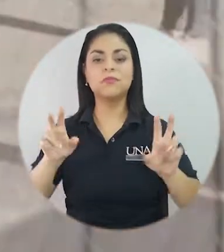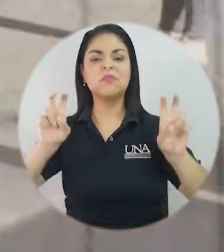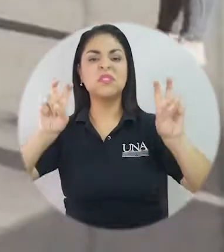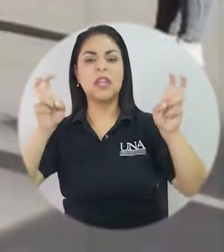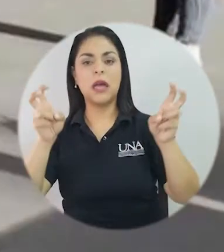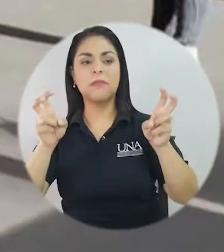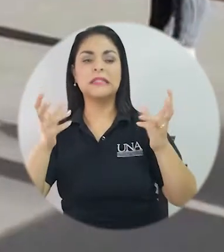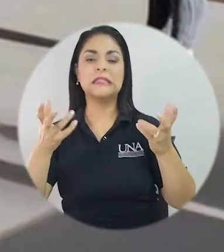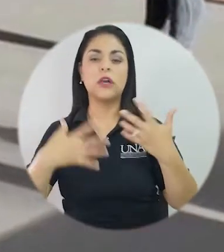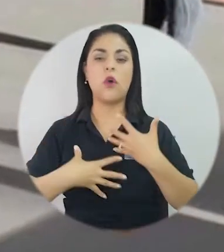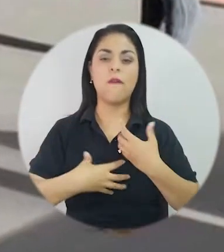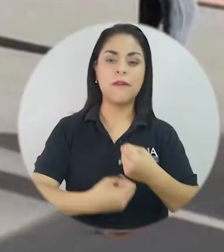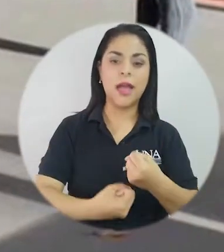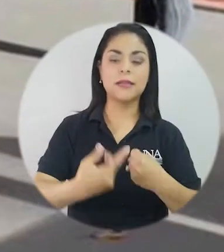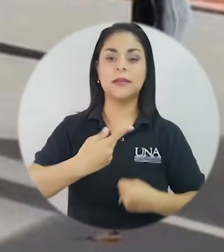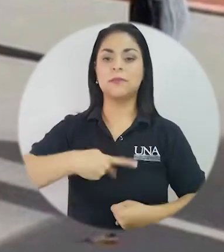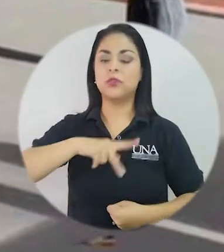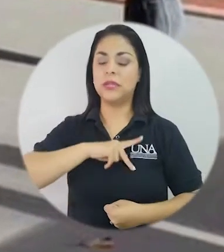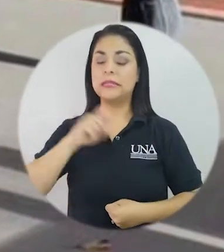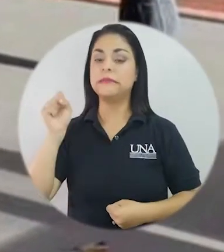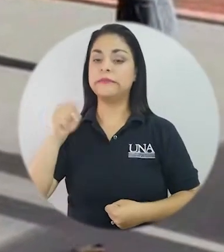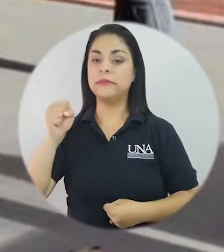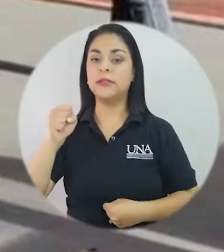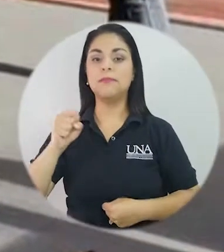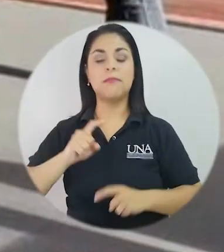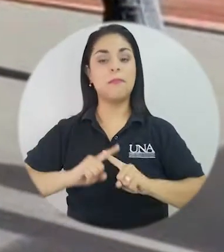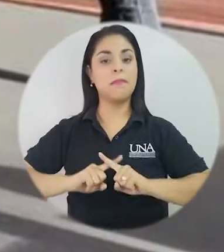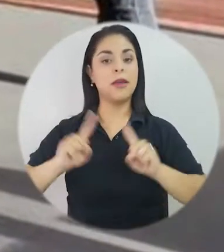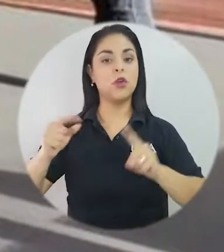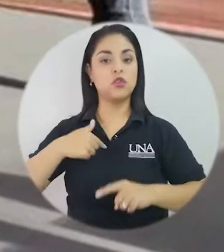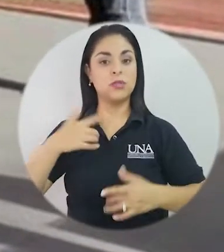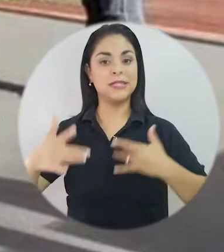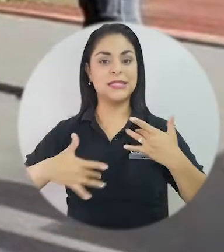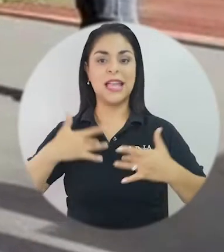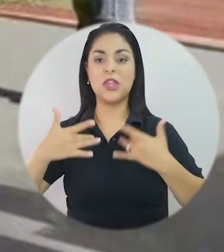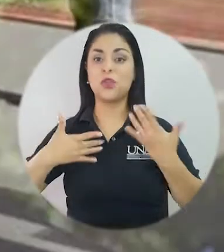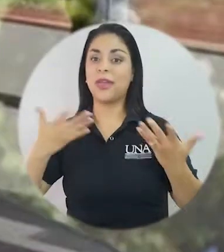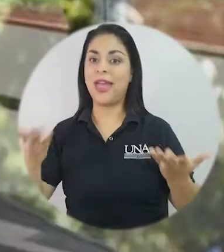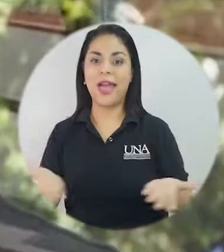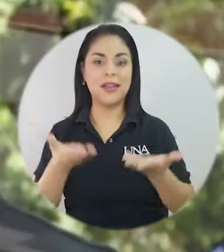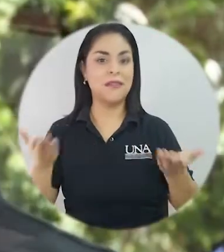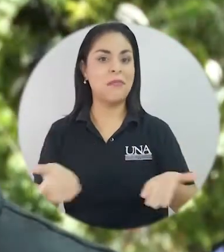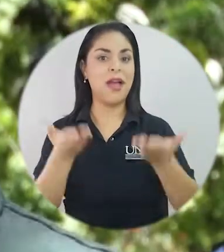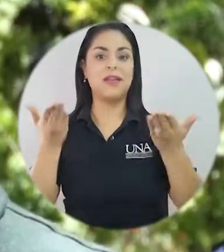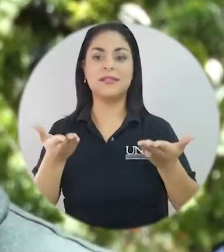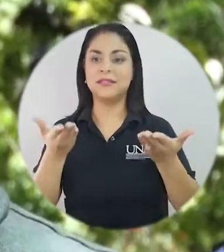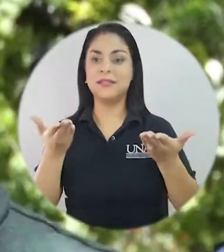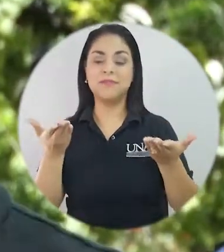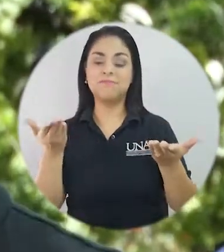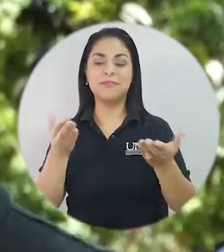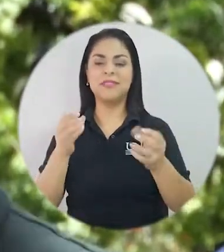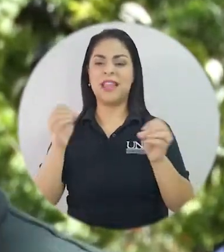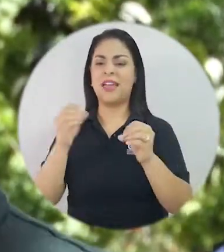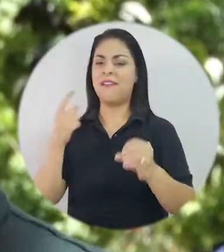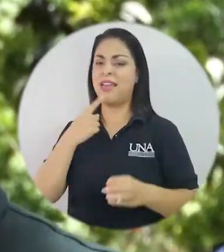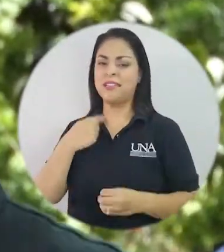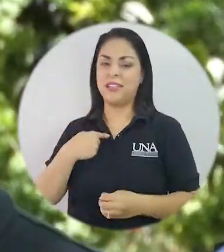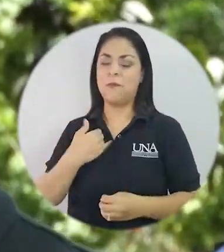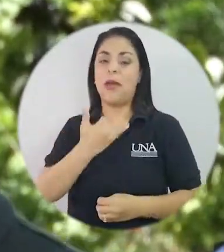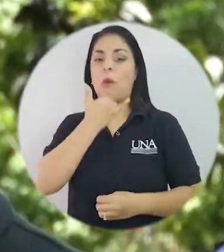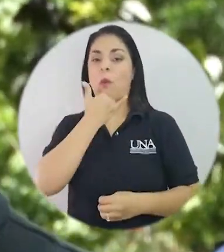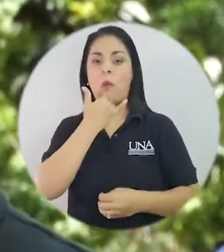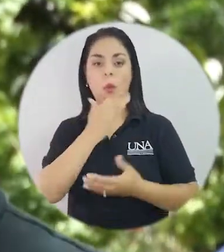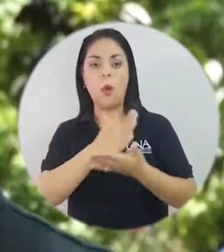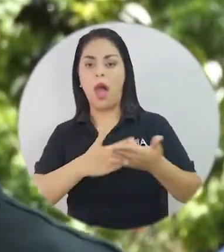temas de la confianza personal, ¿verdad? Entonces yo siento que el echarse al agua, el animarse, nadie le va a decir nada porque uno se